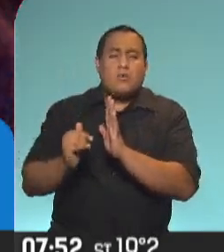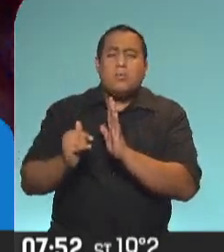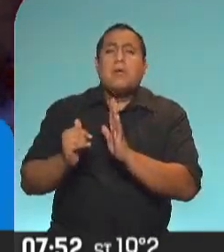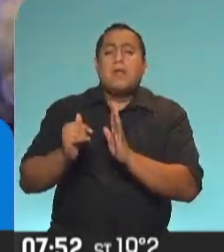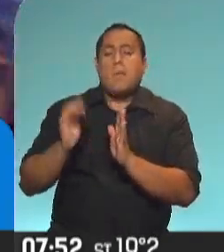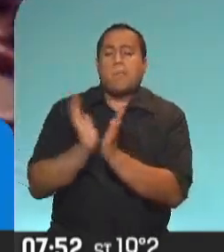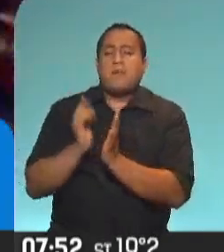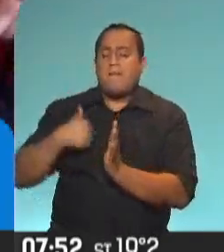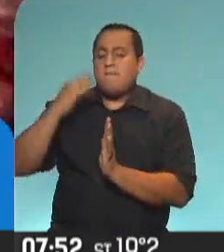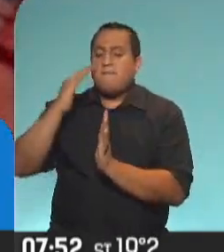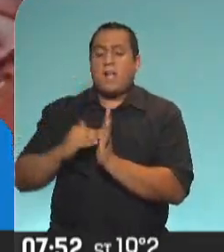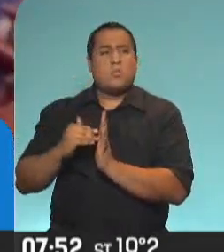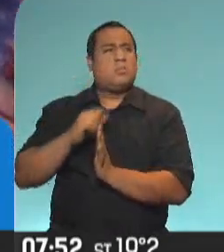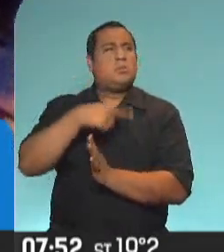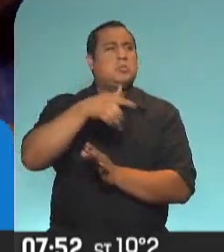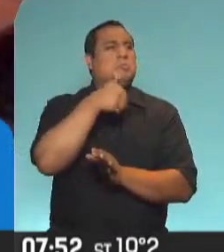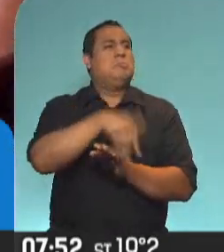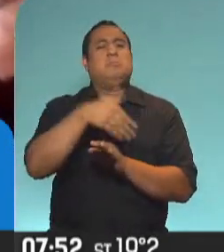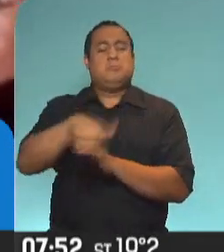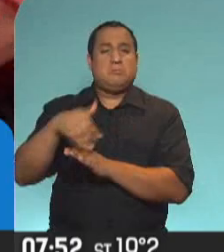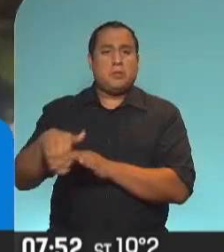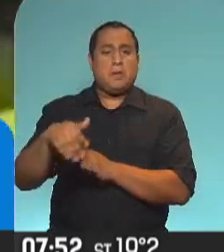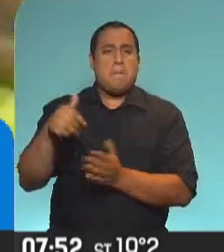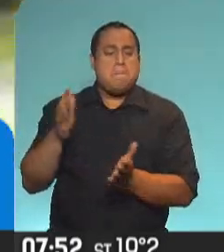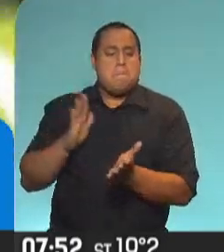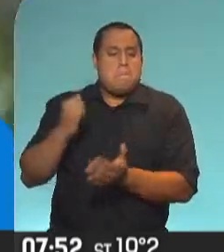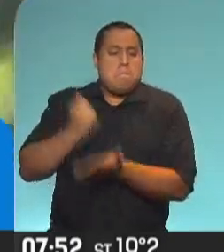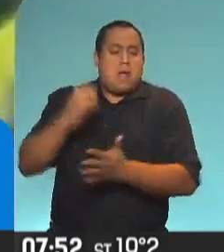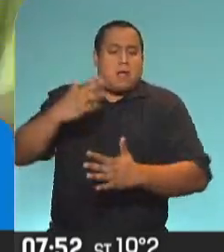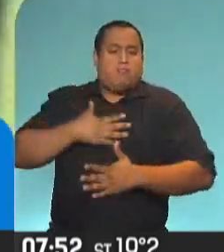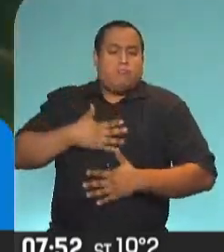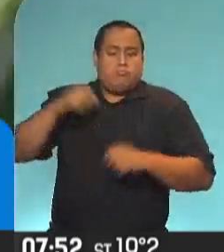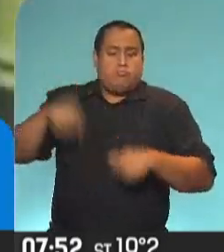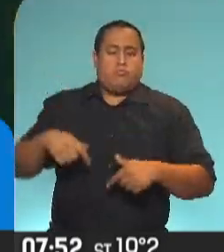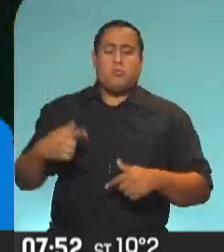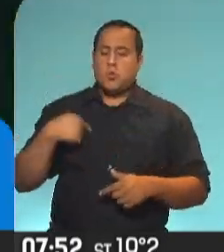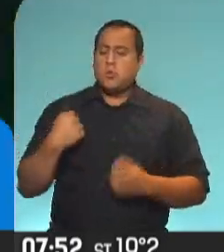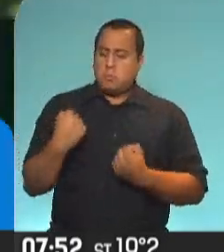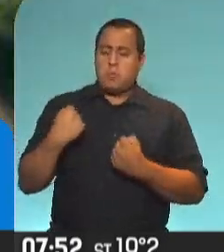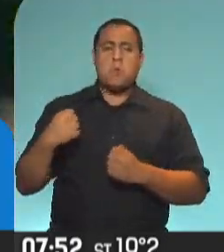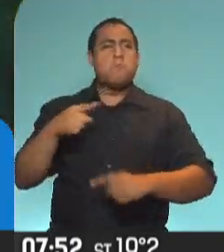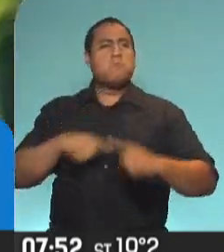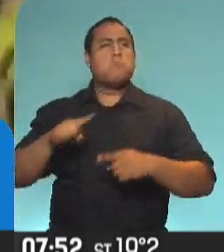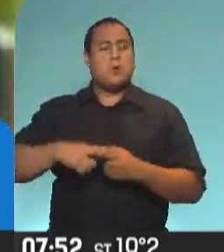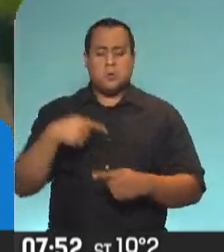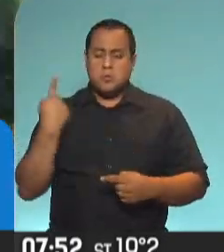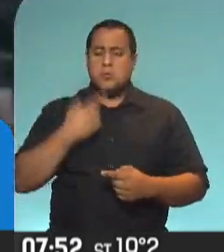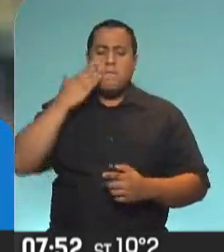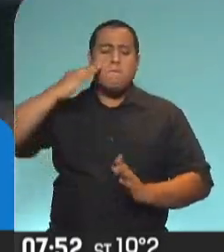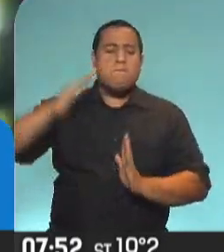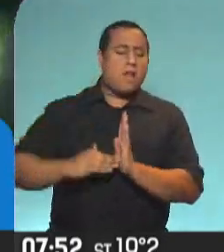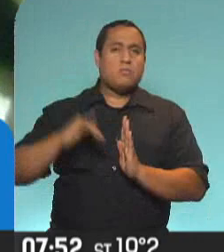racial de fondo y que tiene que ver con una identidad nacional, quienes tienen derecho al poder político, a los